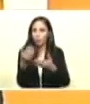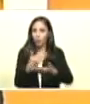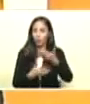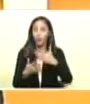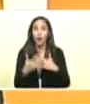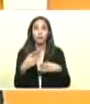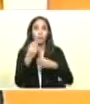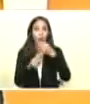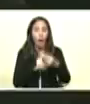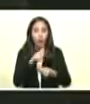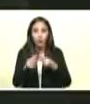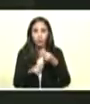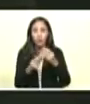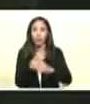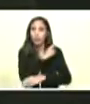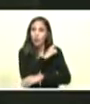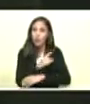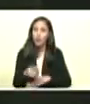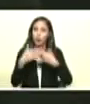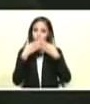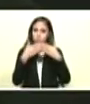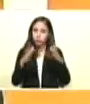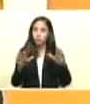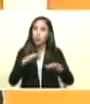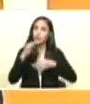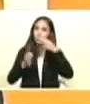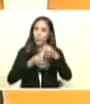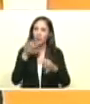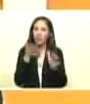publicar y a explicar. Igualmente,